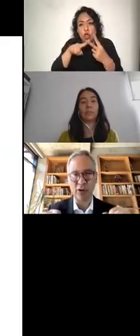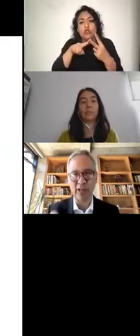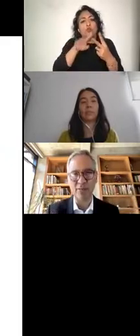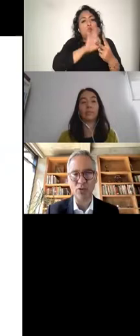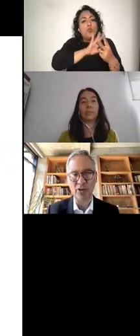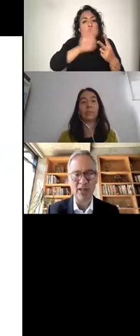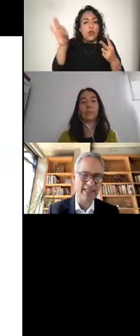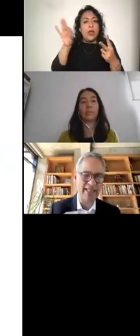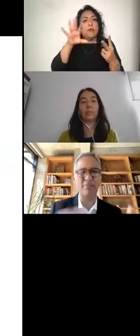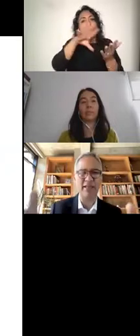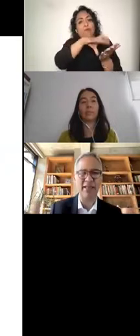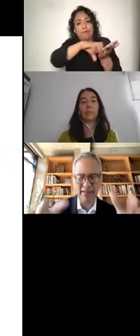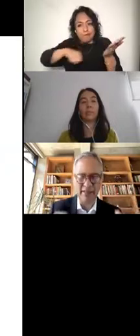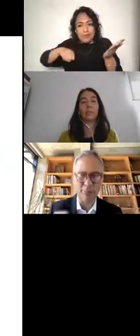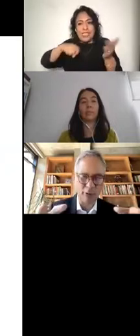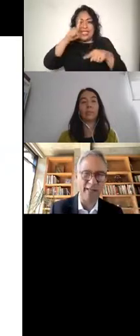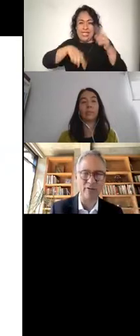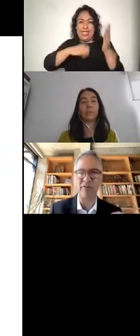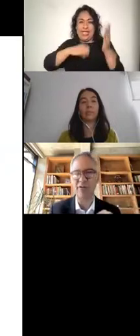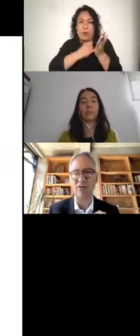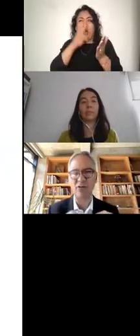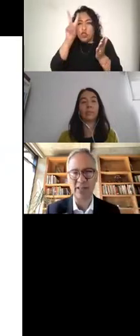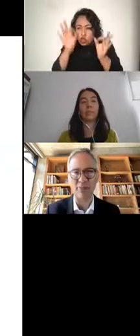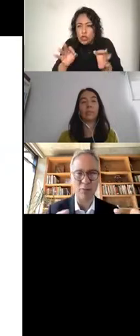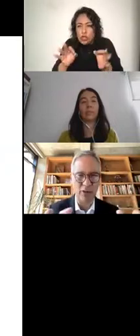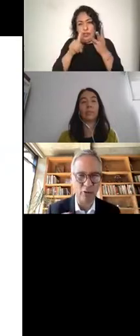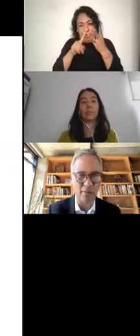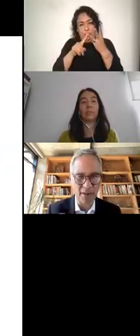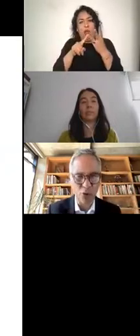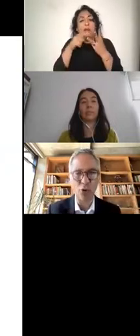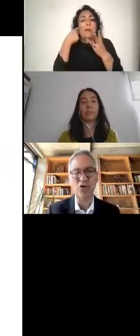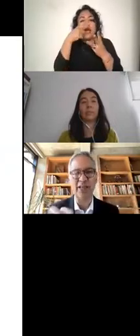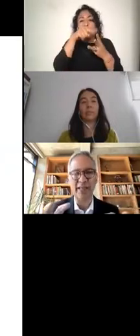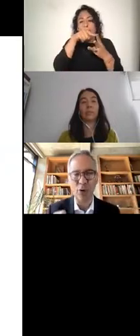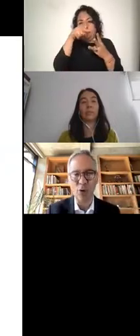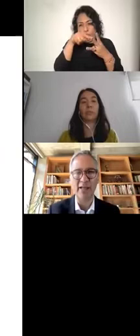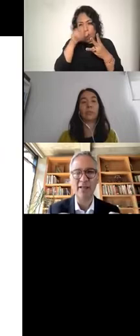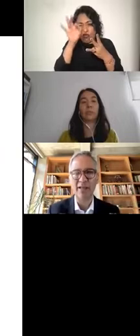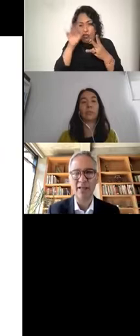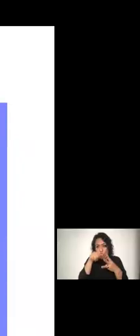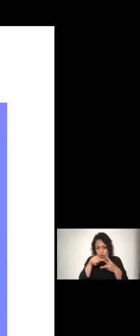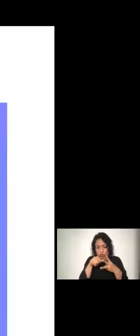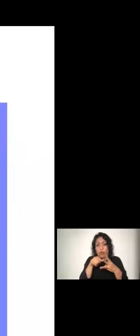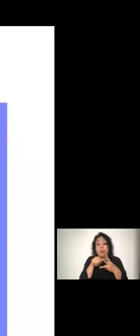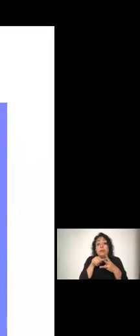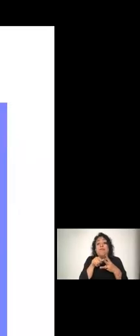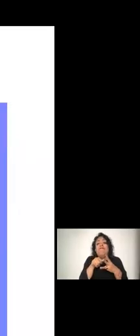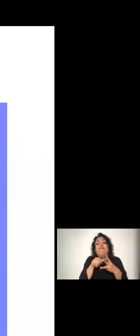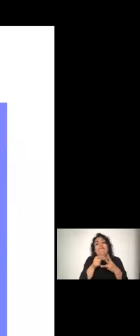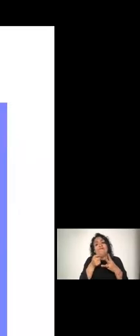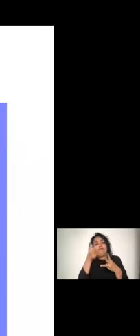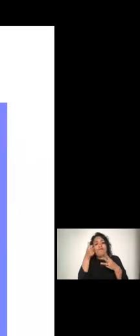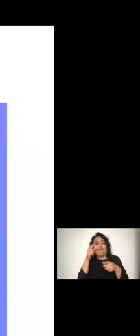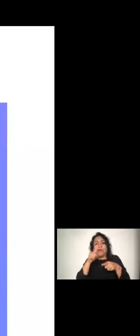que podíamos hacer, en realidad tres, pero para los efectos de lo que estamos viendo, dos, y ahora desaparece como